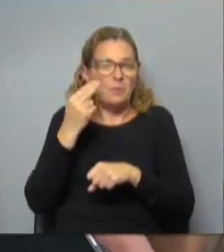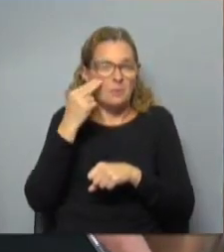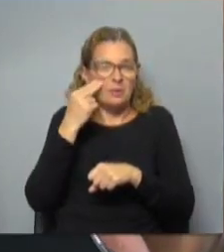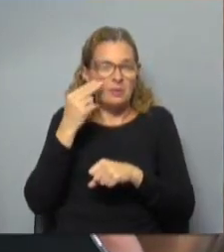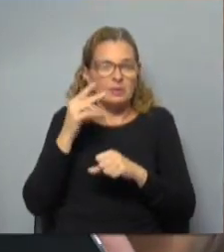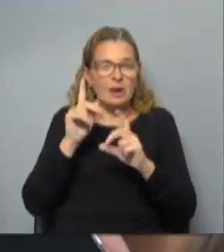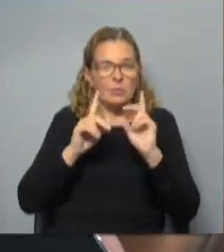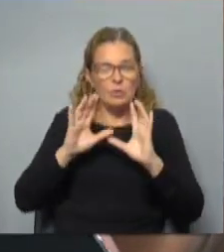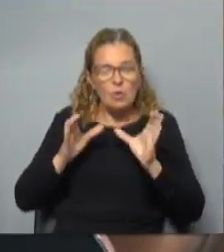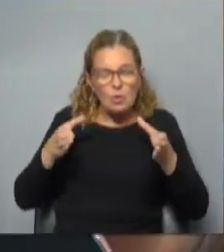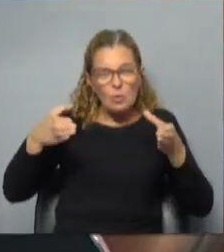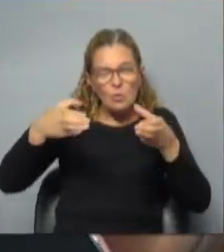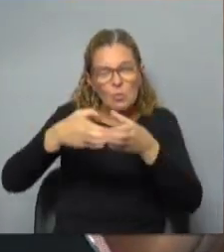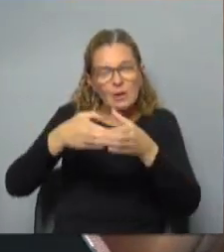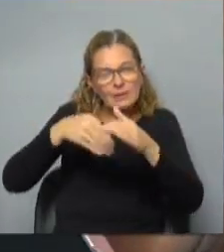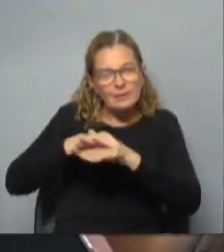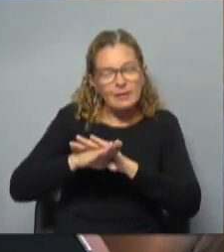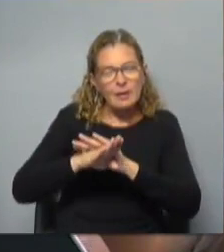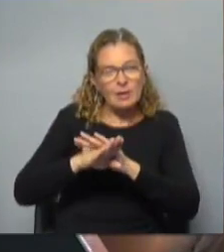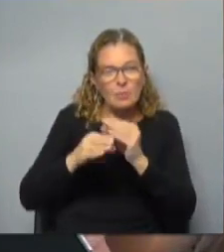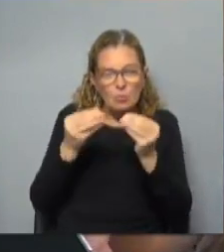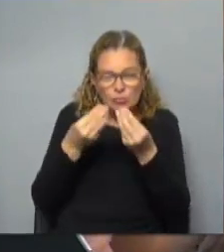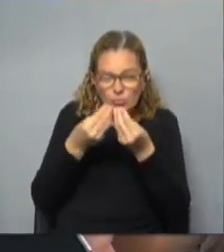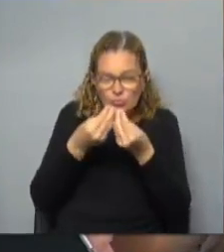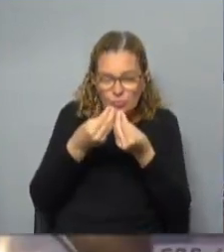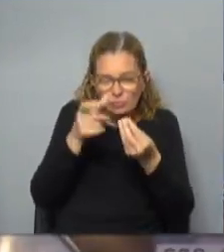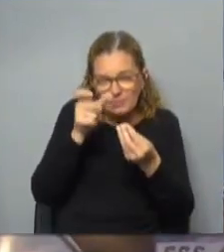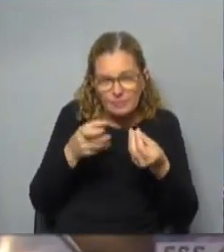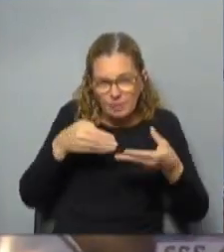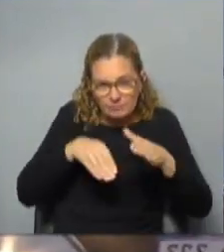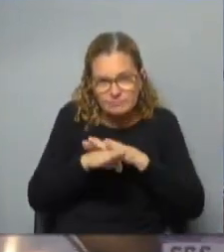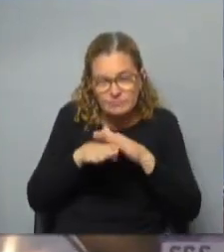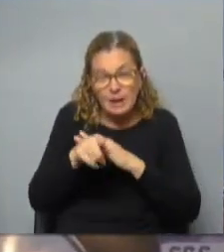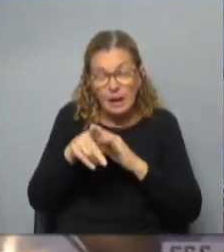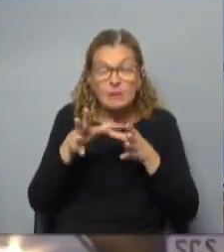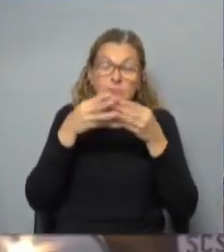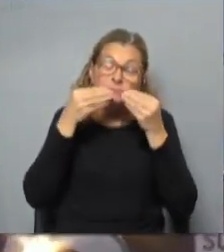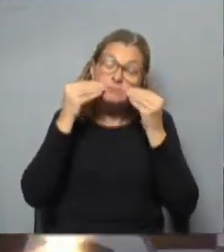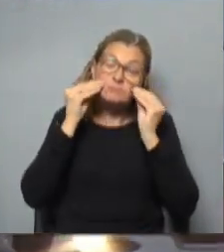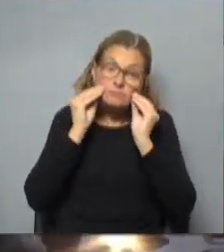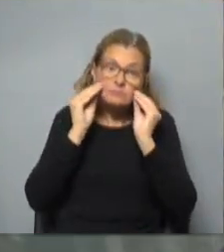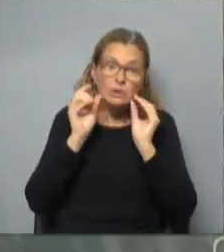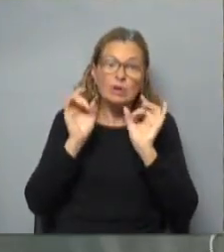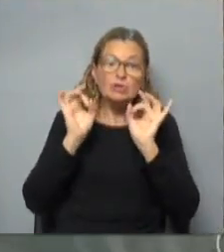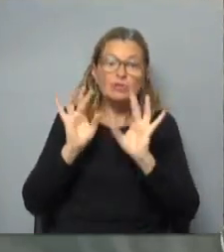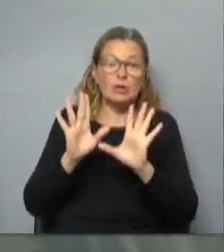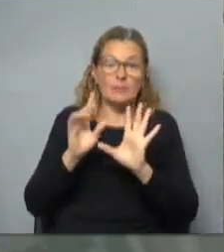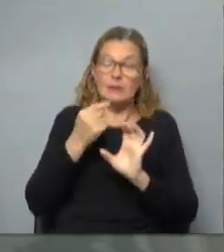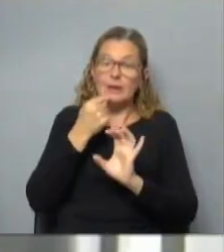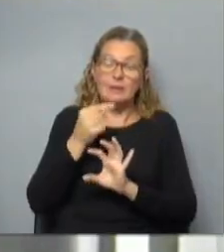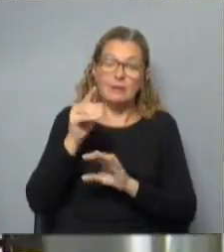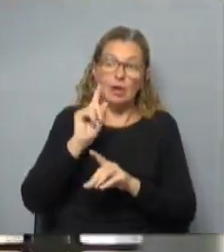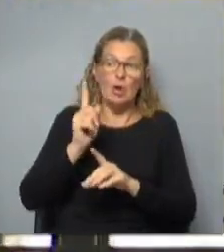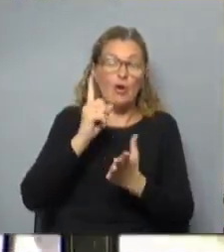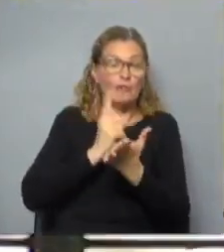cerrados en general donde hay alta concentración de personas es recomendable solo el nivel de recomendación no de